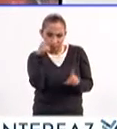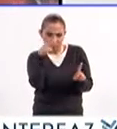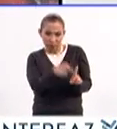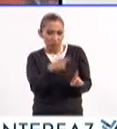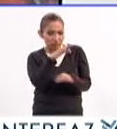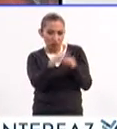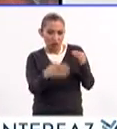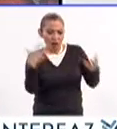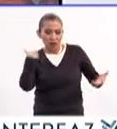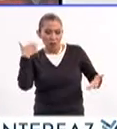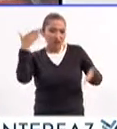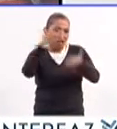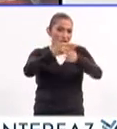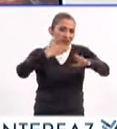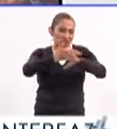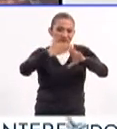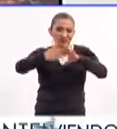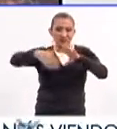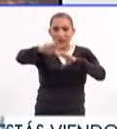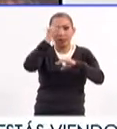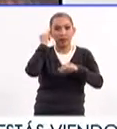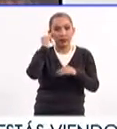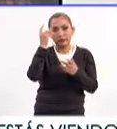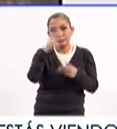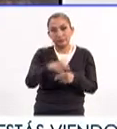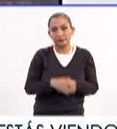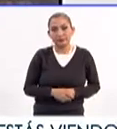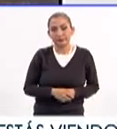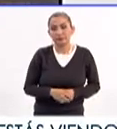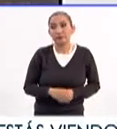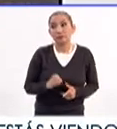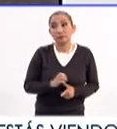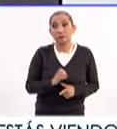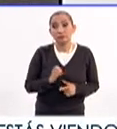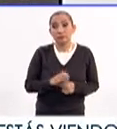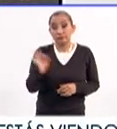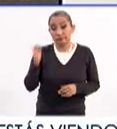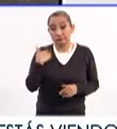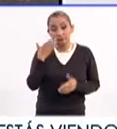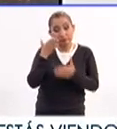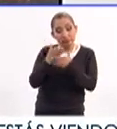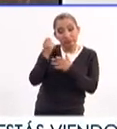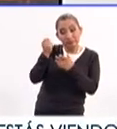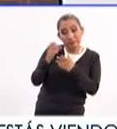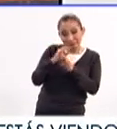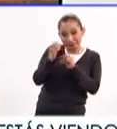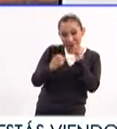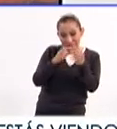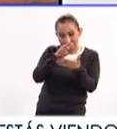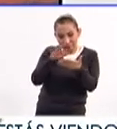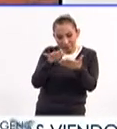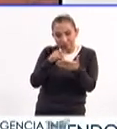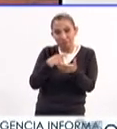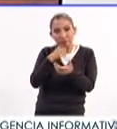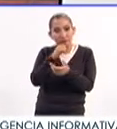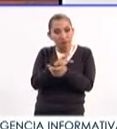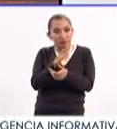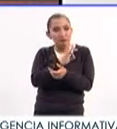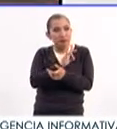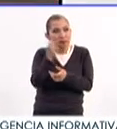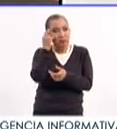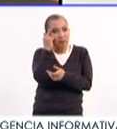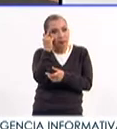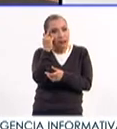todo lo que hicieron con, pues, con los indios en México, ¿no? Entonces yo creo que si nos acercamos a este tipo de obras, nos vamos a tener también la capacidad de